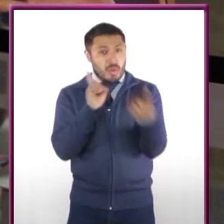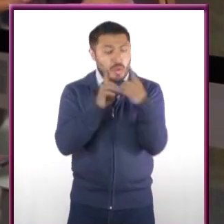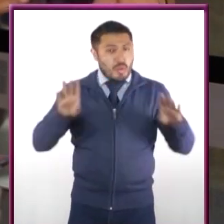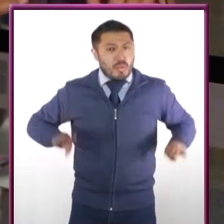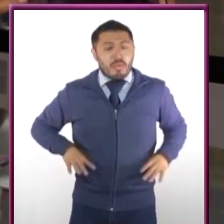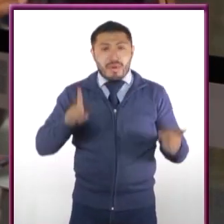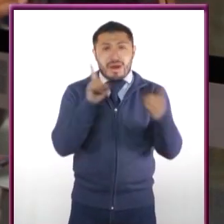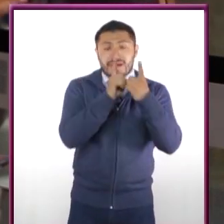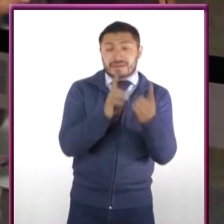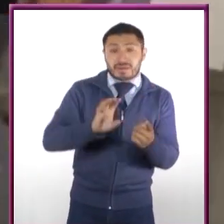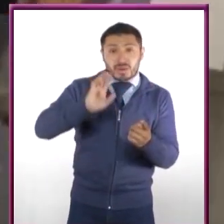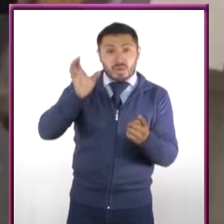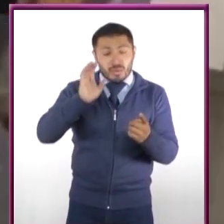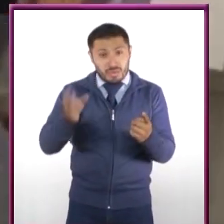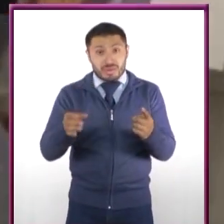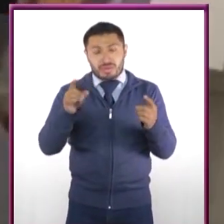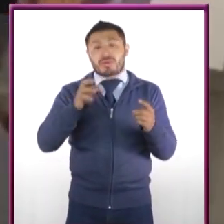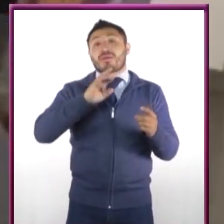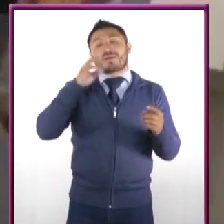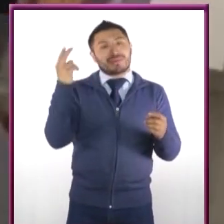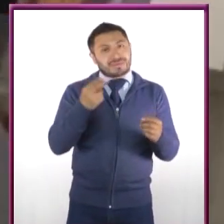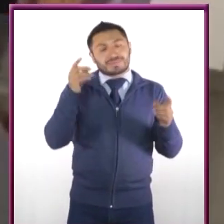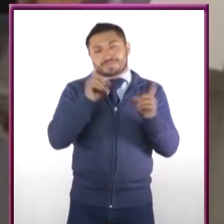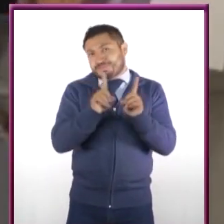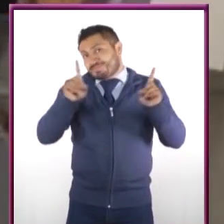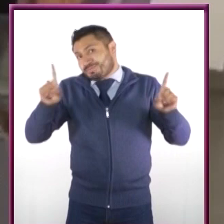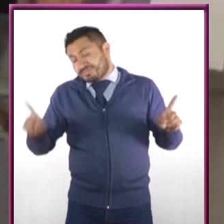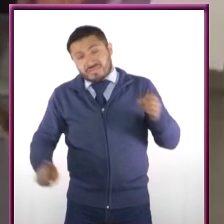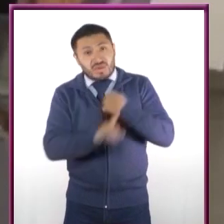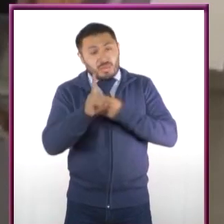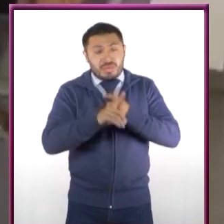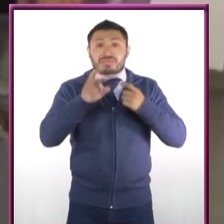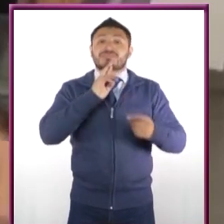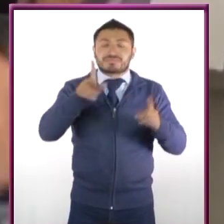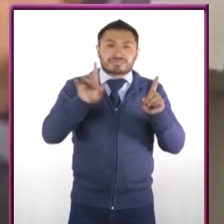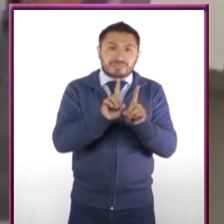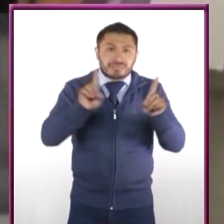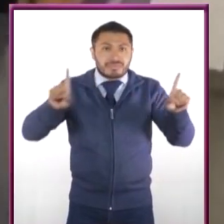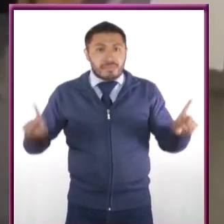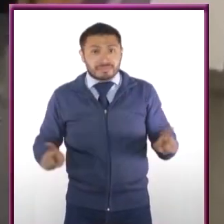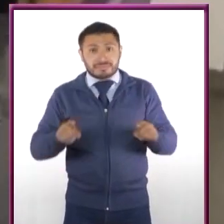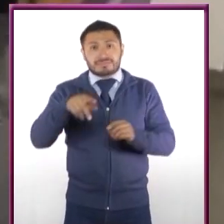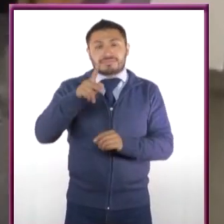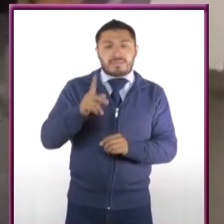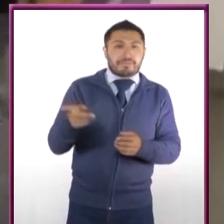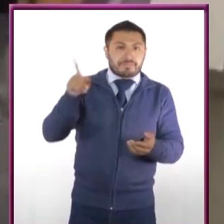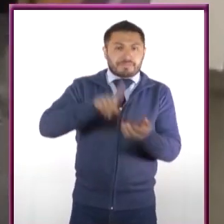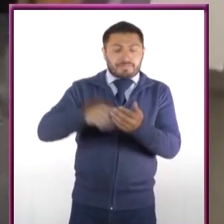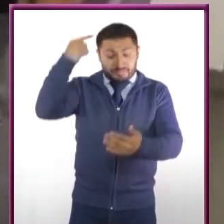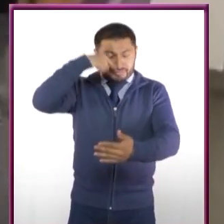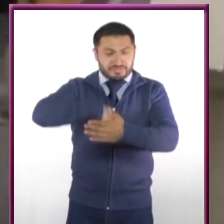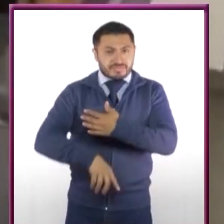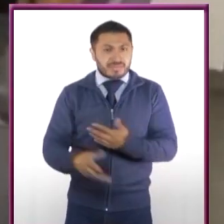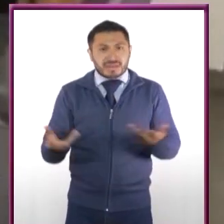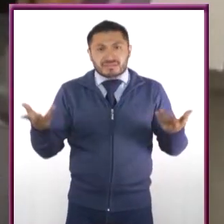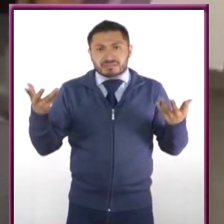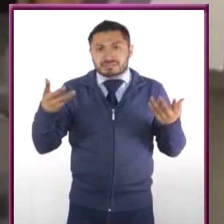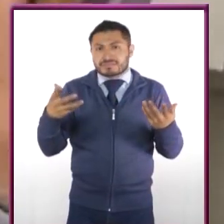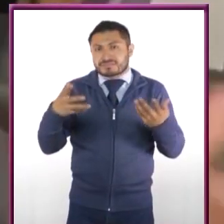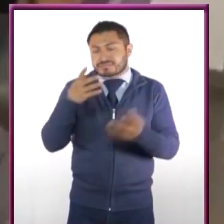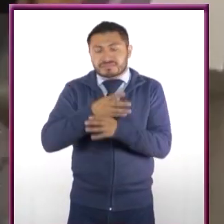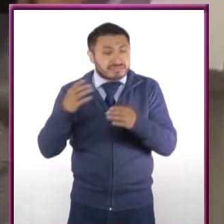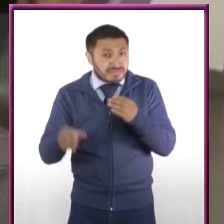cuando ya no es necesario, de cómo cuidar tu salud, ¿no? De qué metes a tu cuerpo, ¿no?